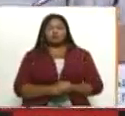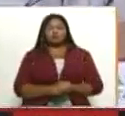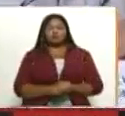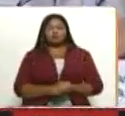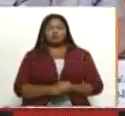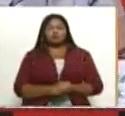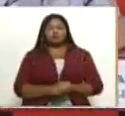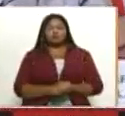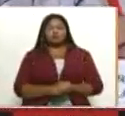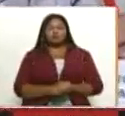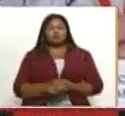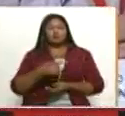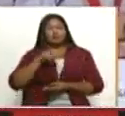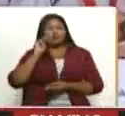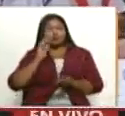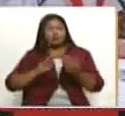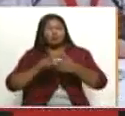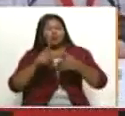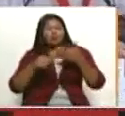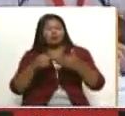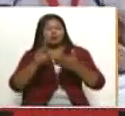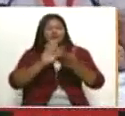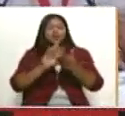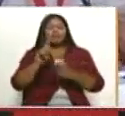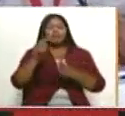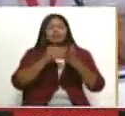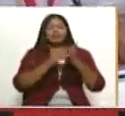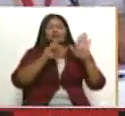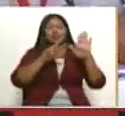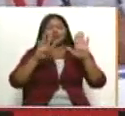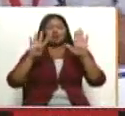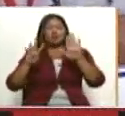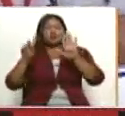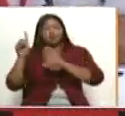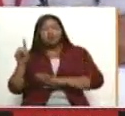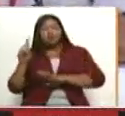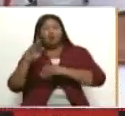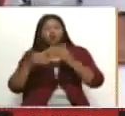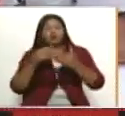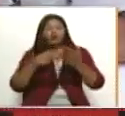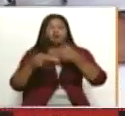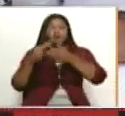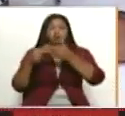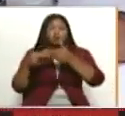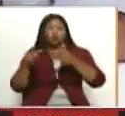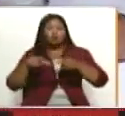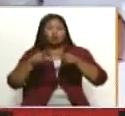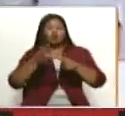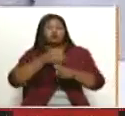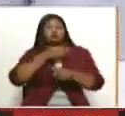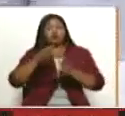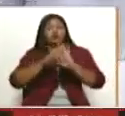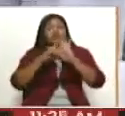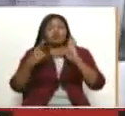y que fueron el mandato central de 1991, la construcción de un Estado social de